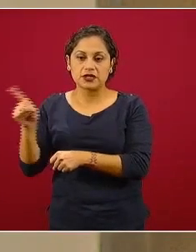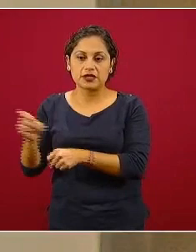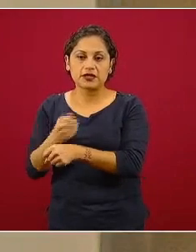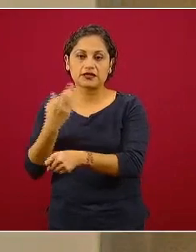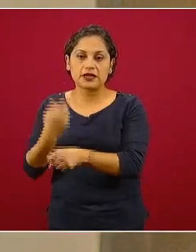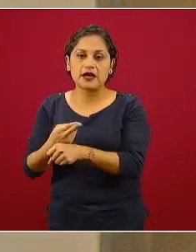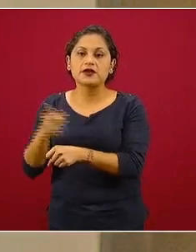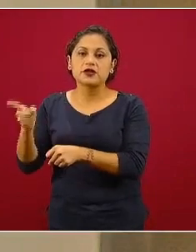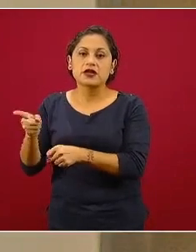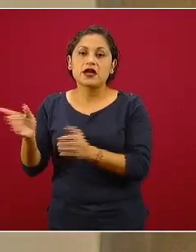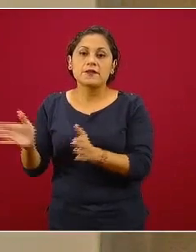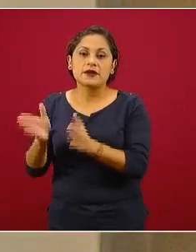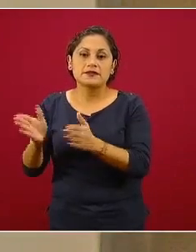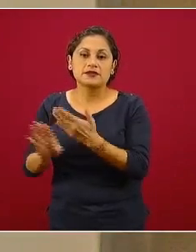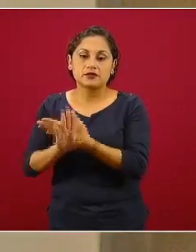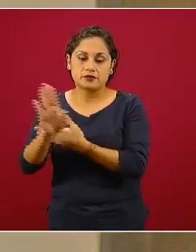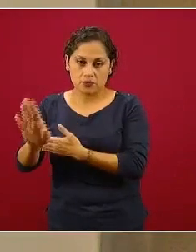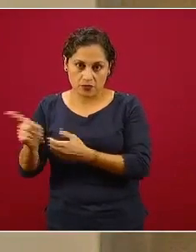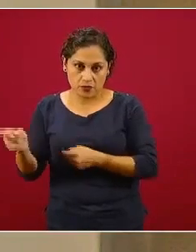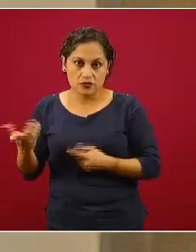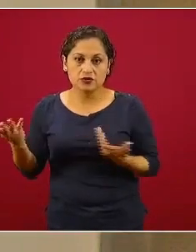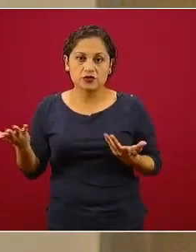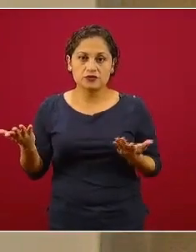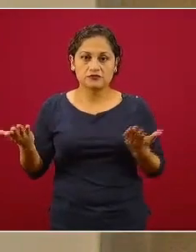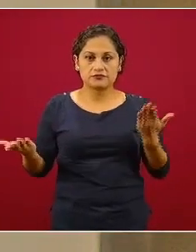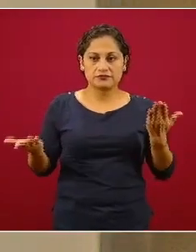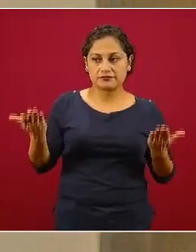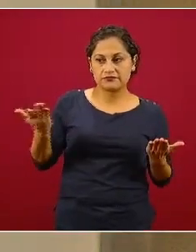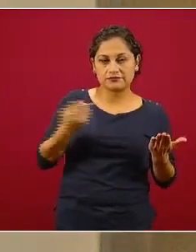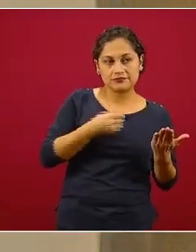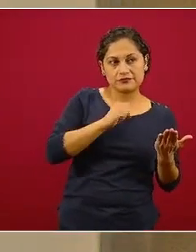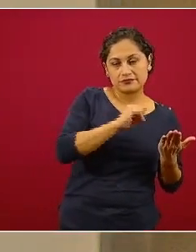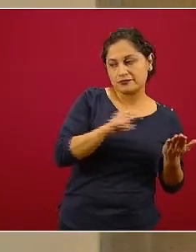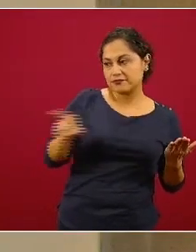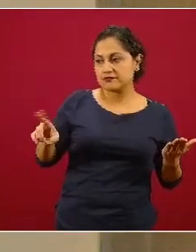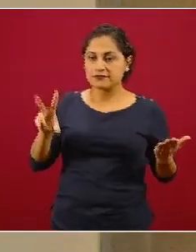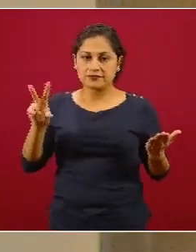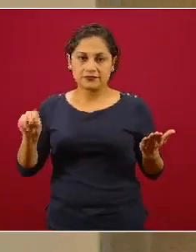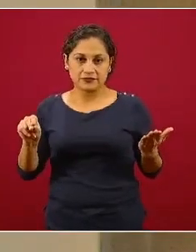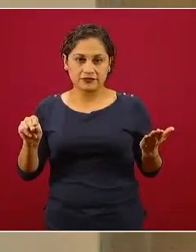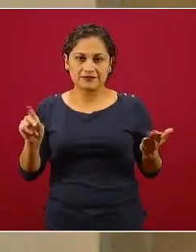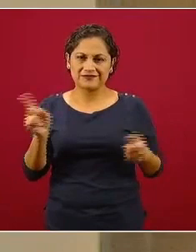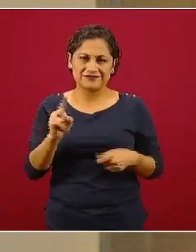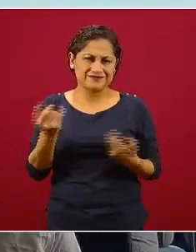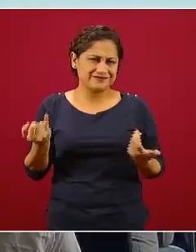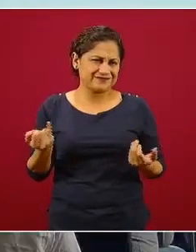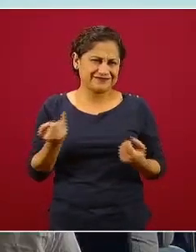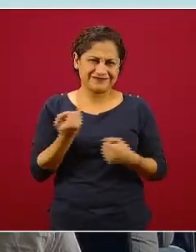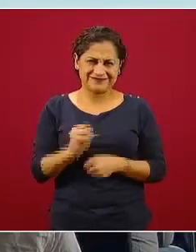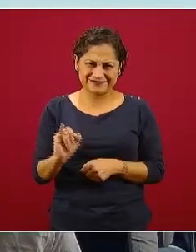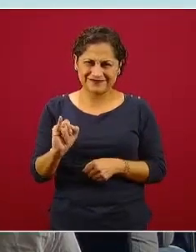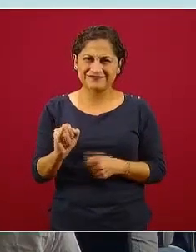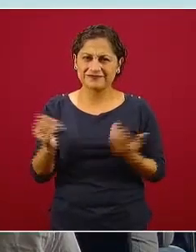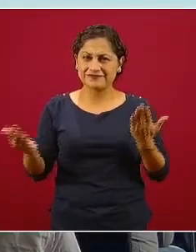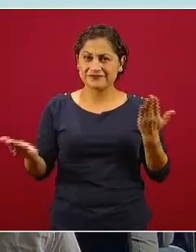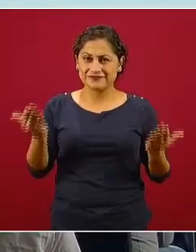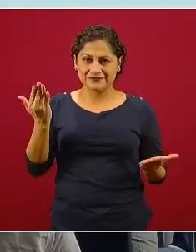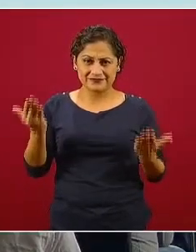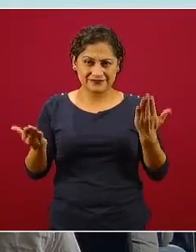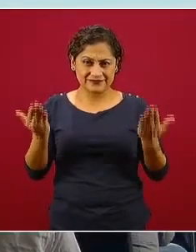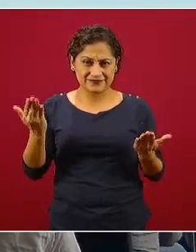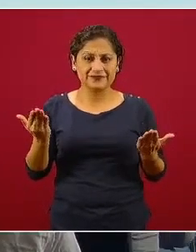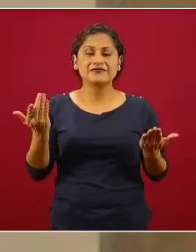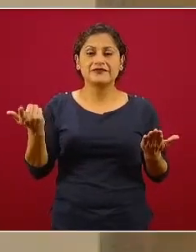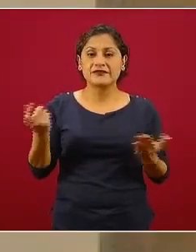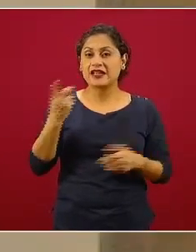acepta. No tiene sentido esto. Ambos dijimos exactamente lo mismo. Él lo que dijo es una mentira que seamos el país con la